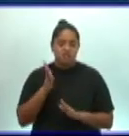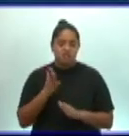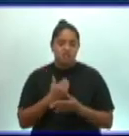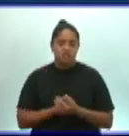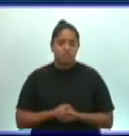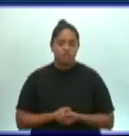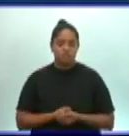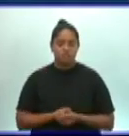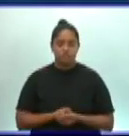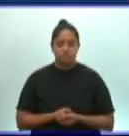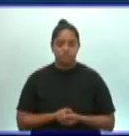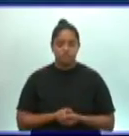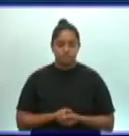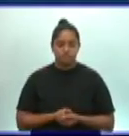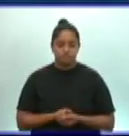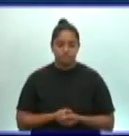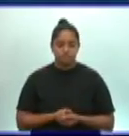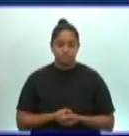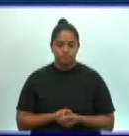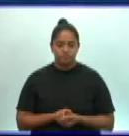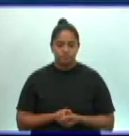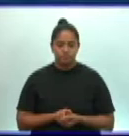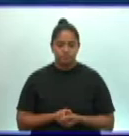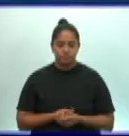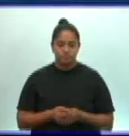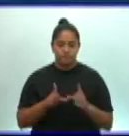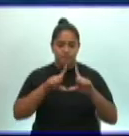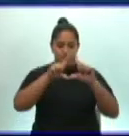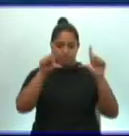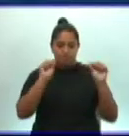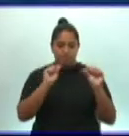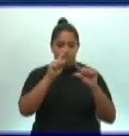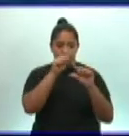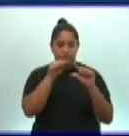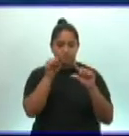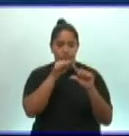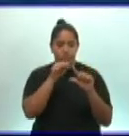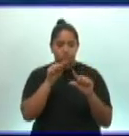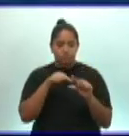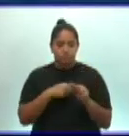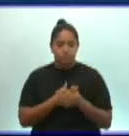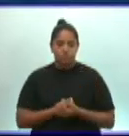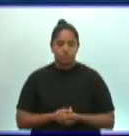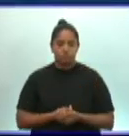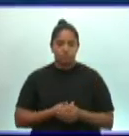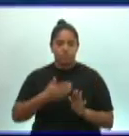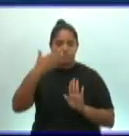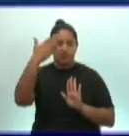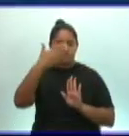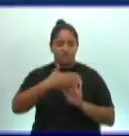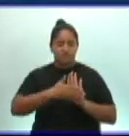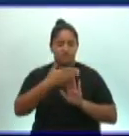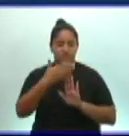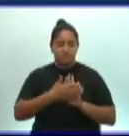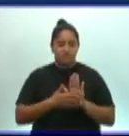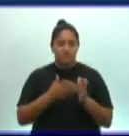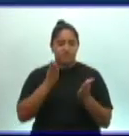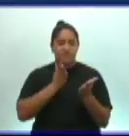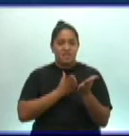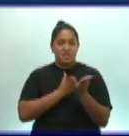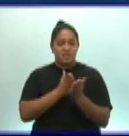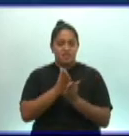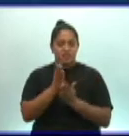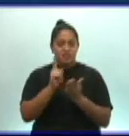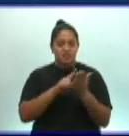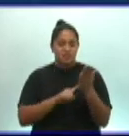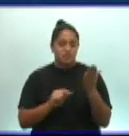el campo representado por cruces que están simbolizando la parte detrás de las líneas de inducción entrando hacia